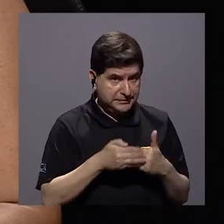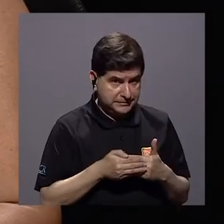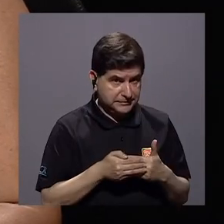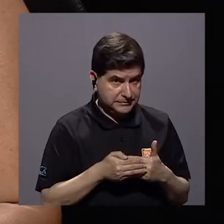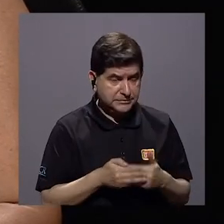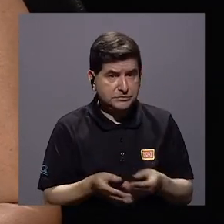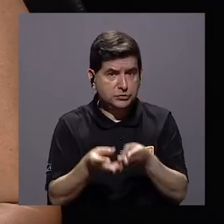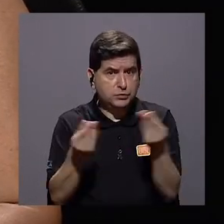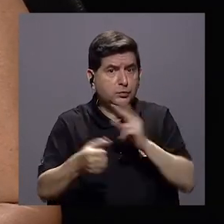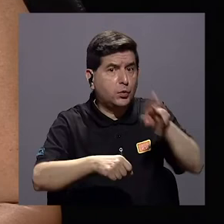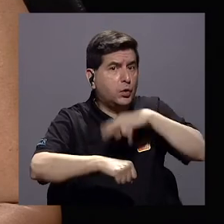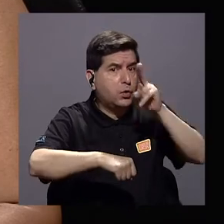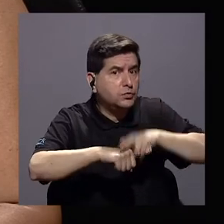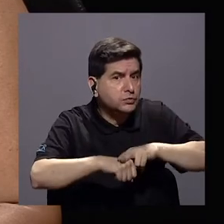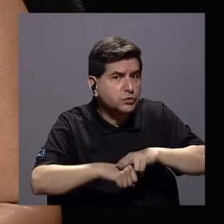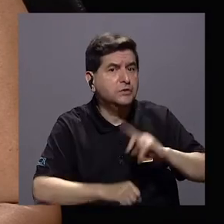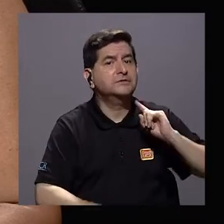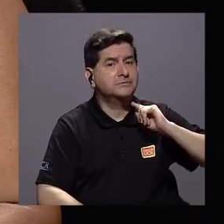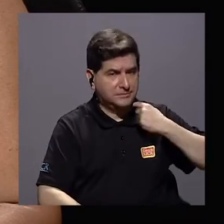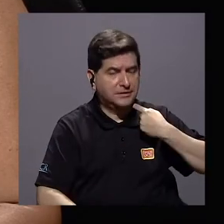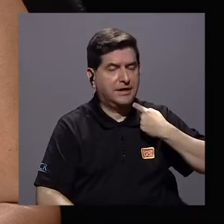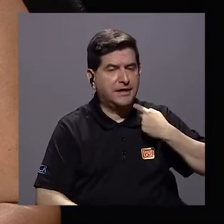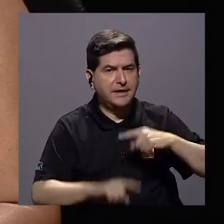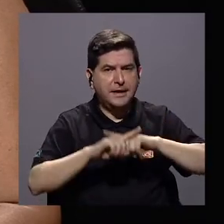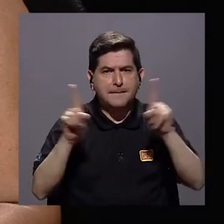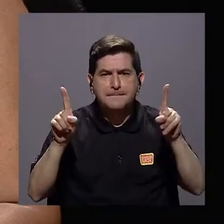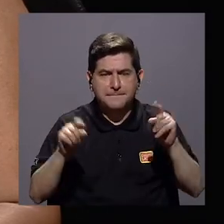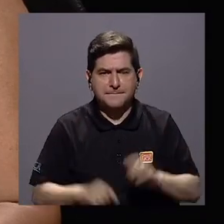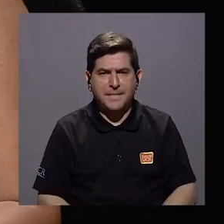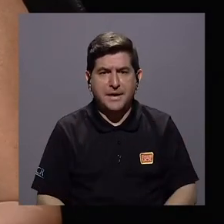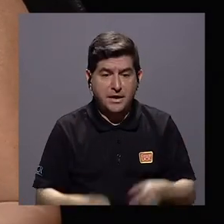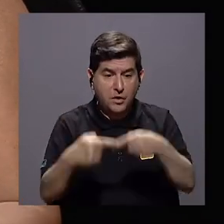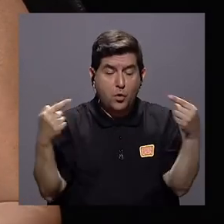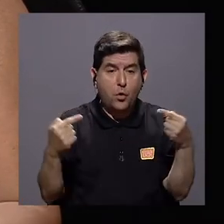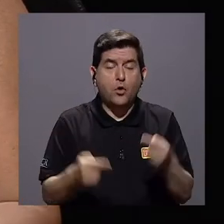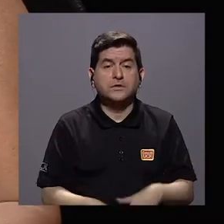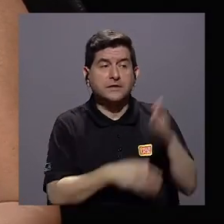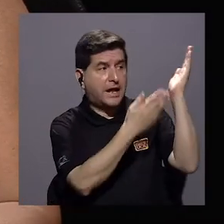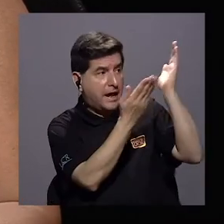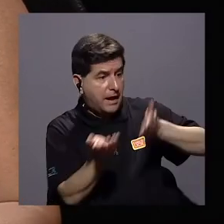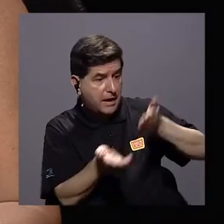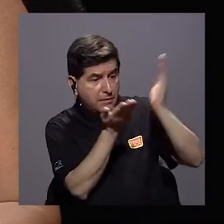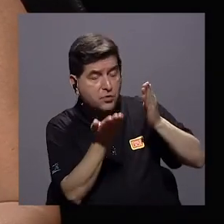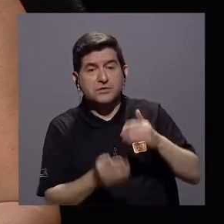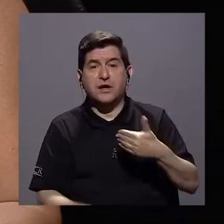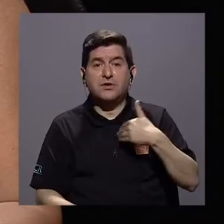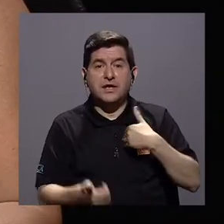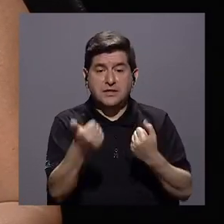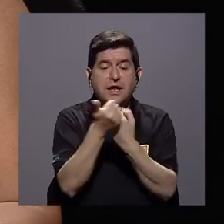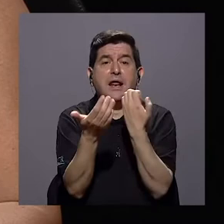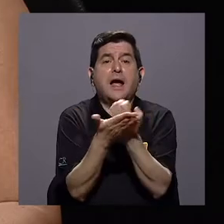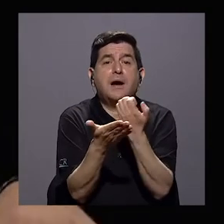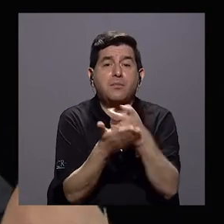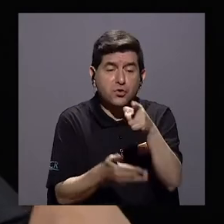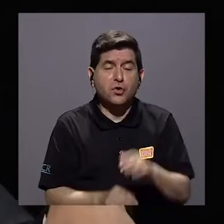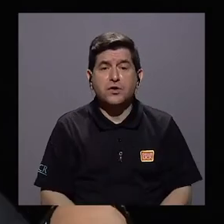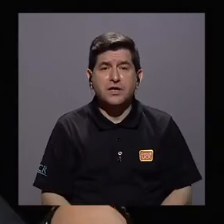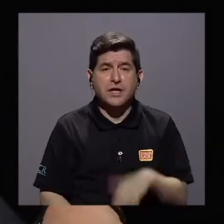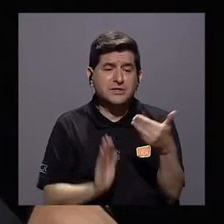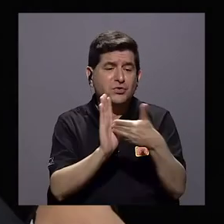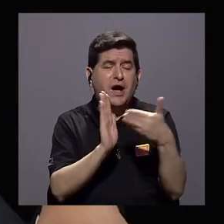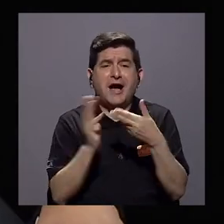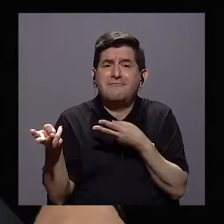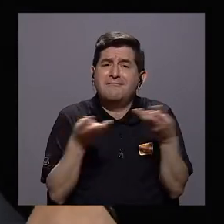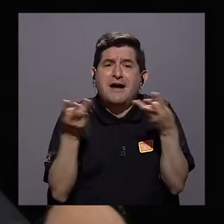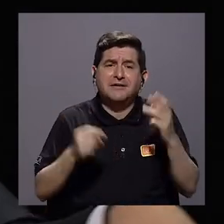un rato, la producción nacional es cara, pero estamos hablando contra una importación subsidiada. Y eso distorsiona